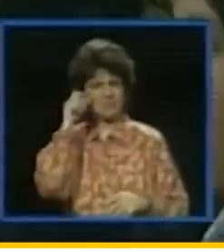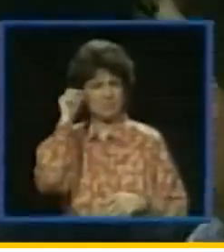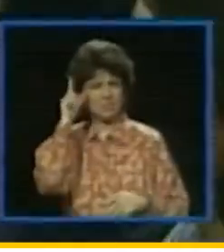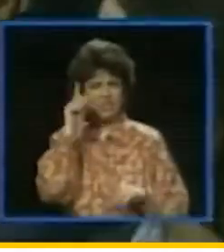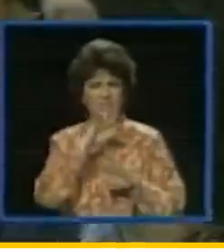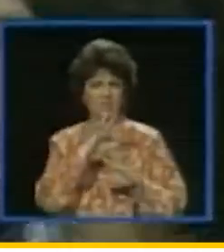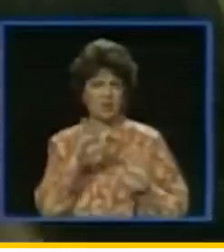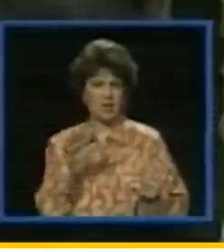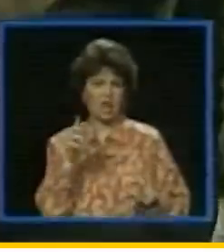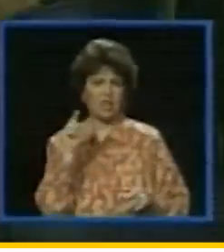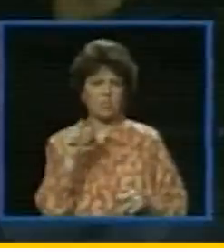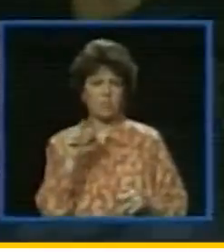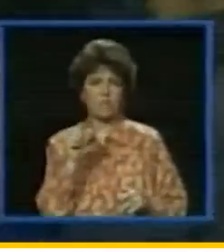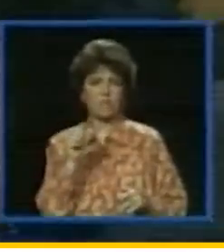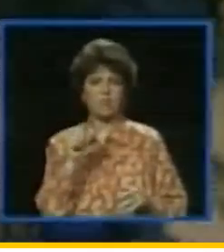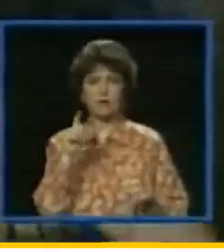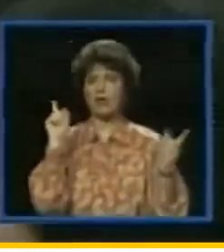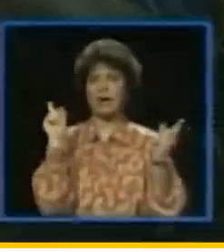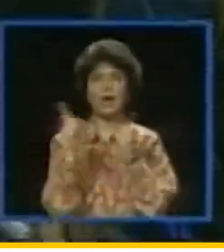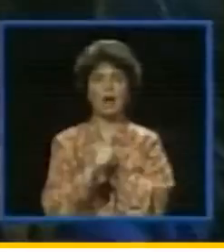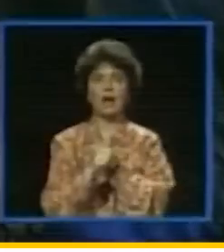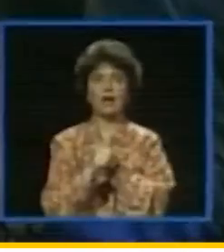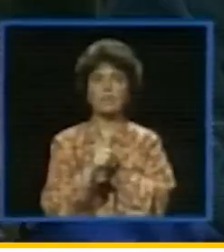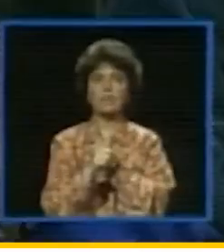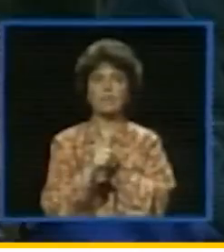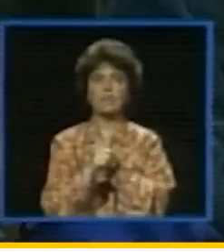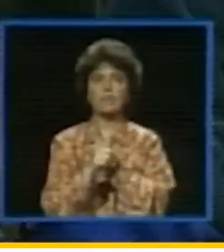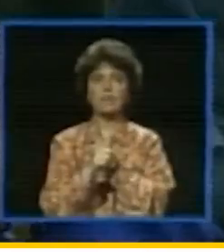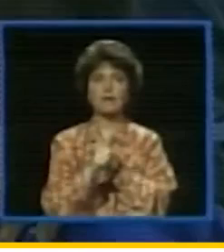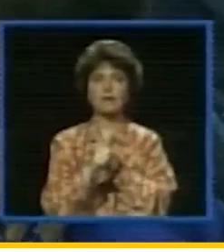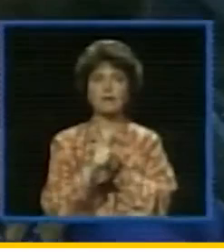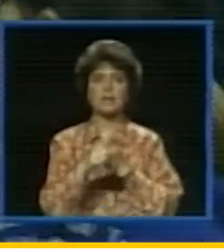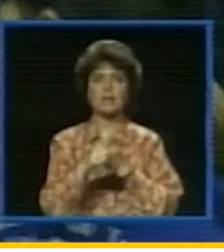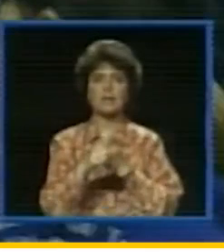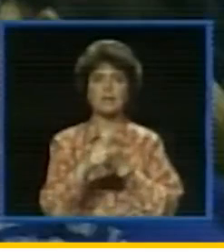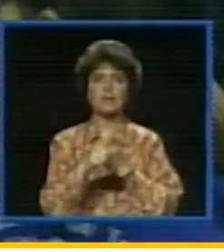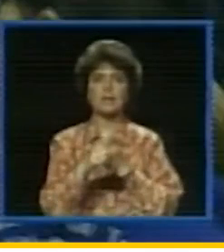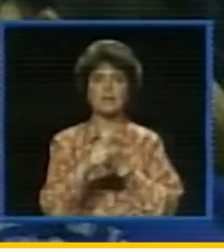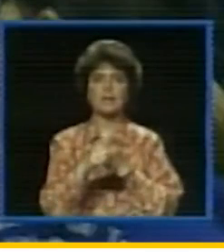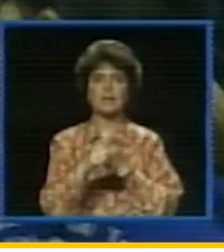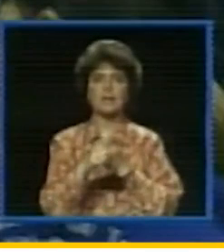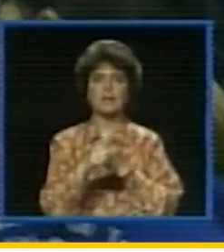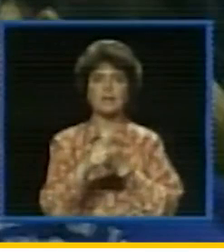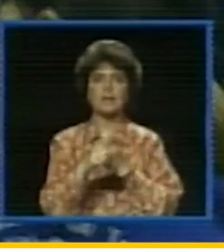las cosas. Y al revés, son seres que están su afán, su necesidad de